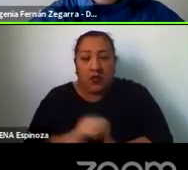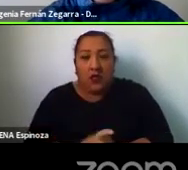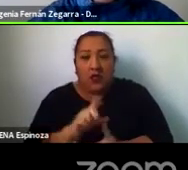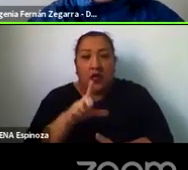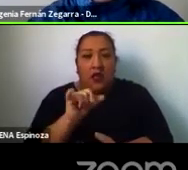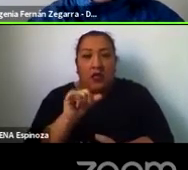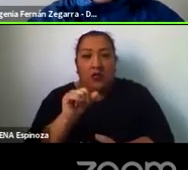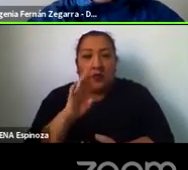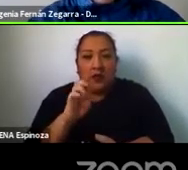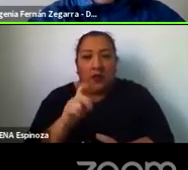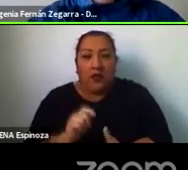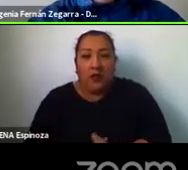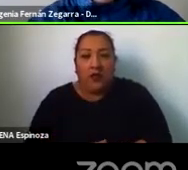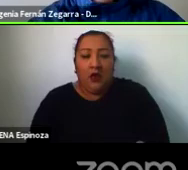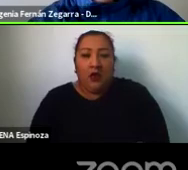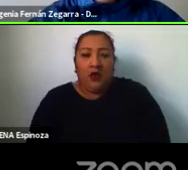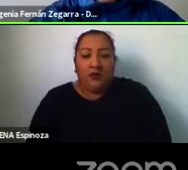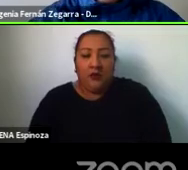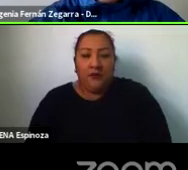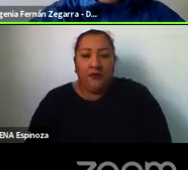minutos.